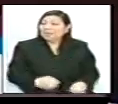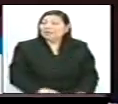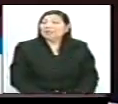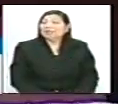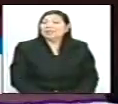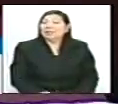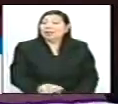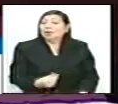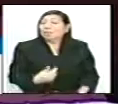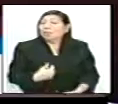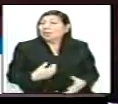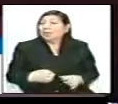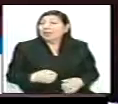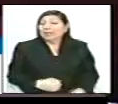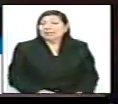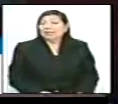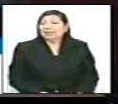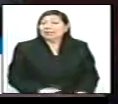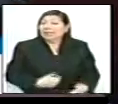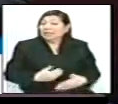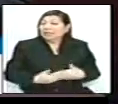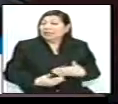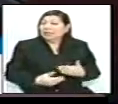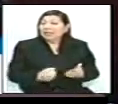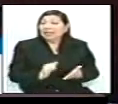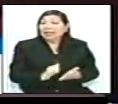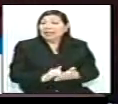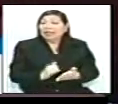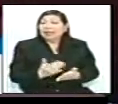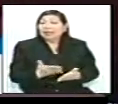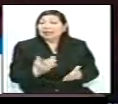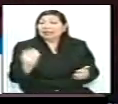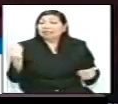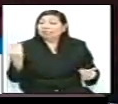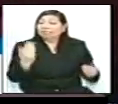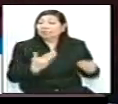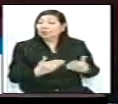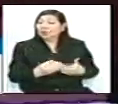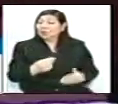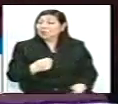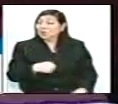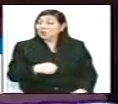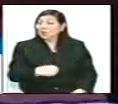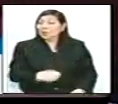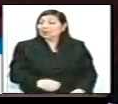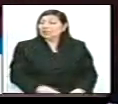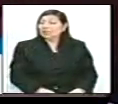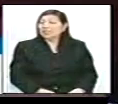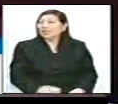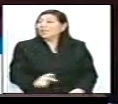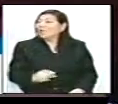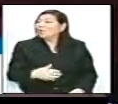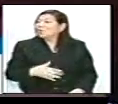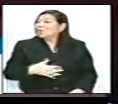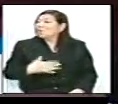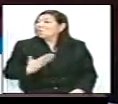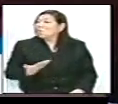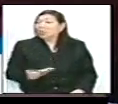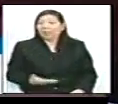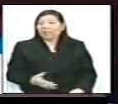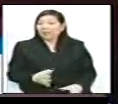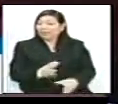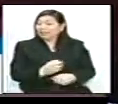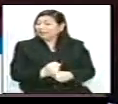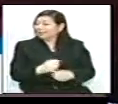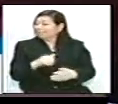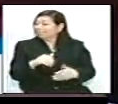no pueden pretender que se vulnere aquello que es una atribución nuestra. No se puede someter